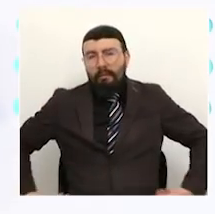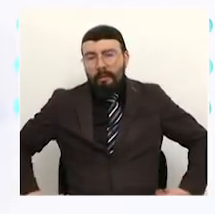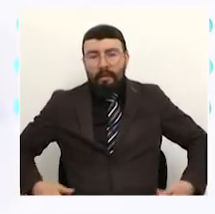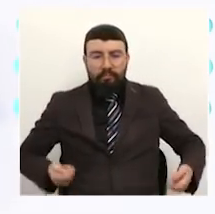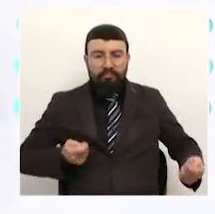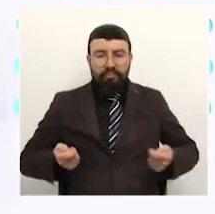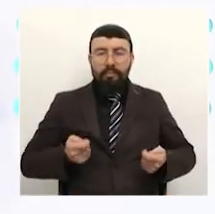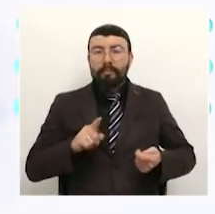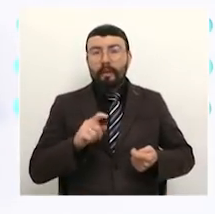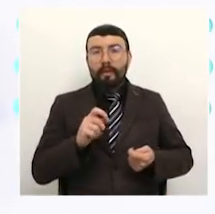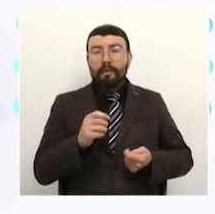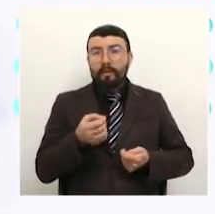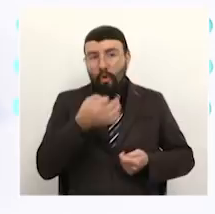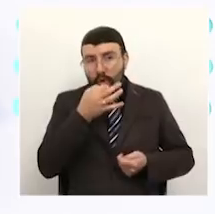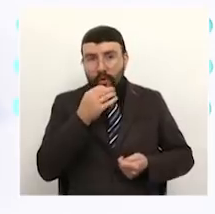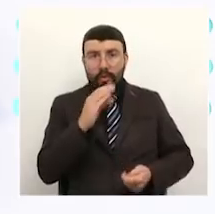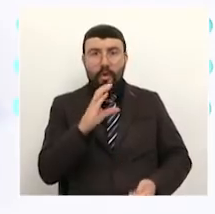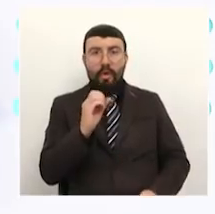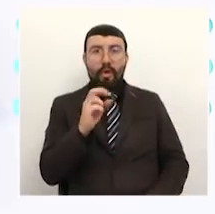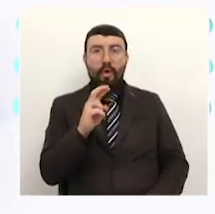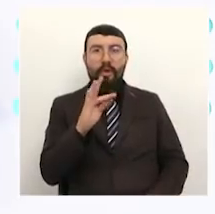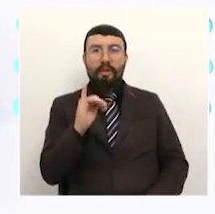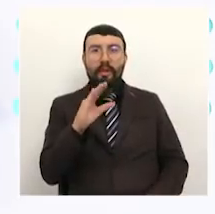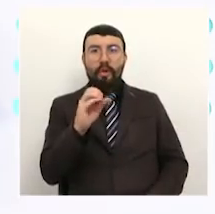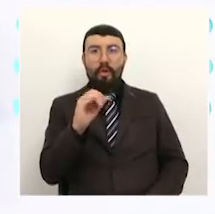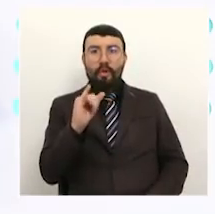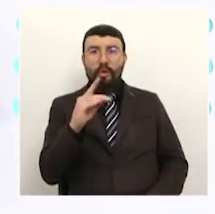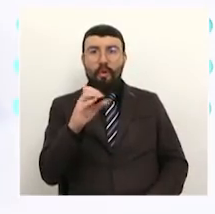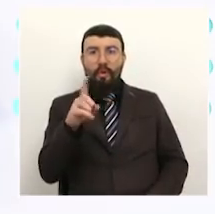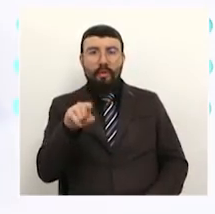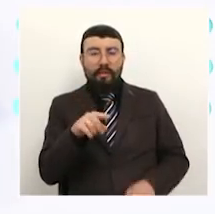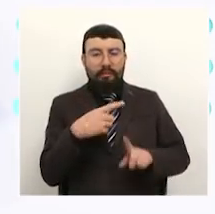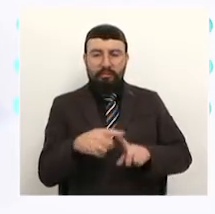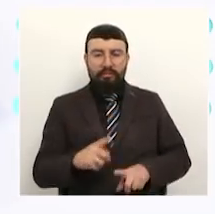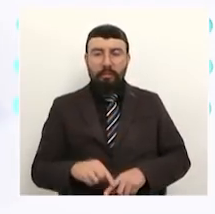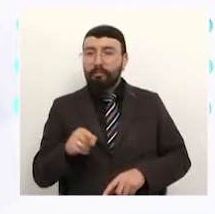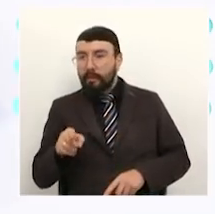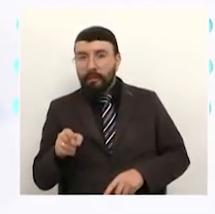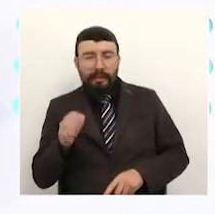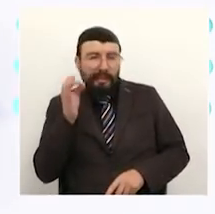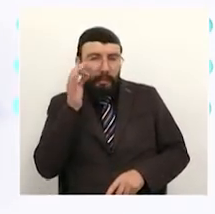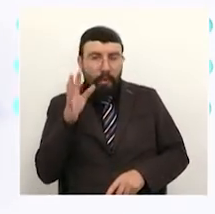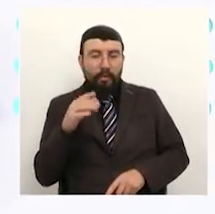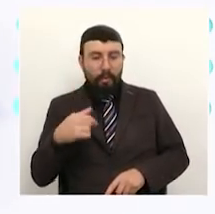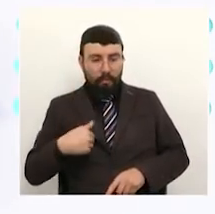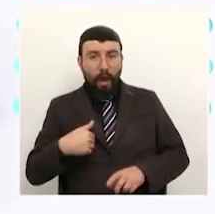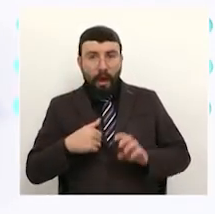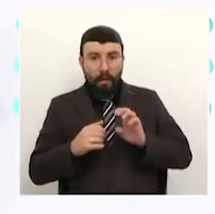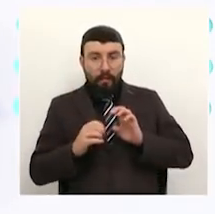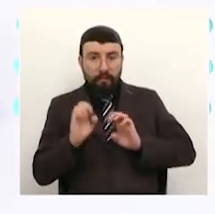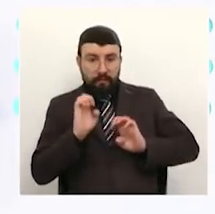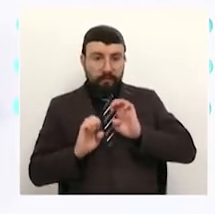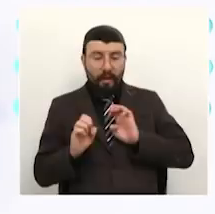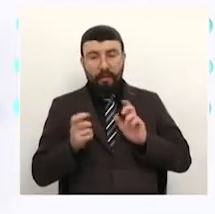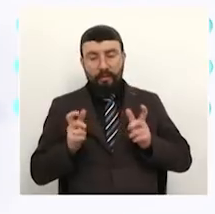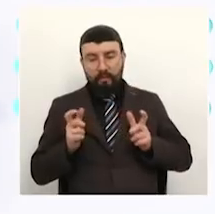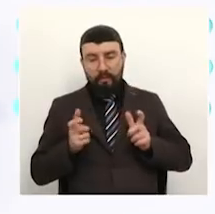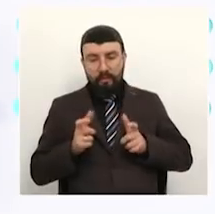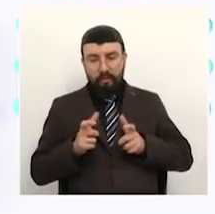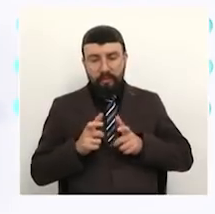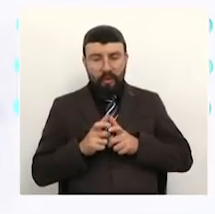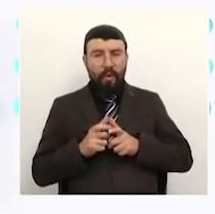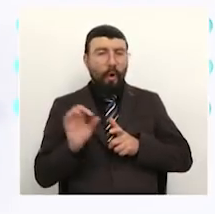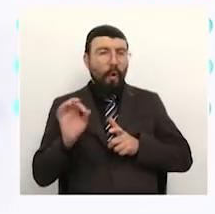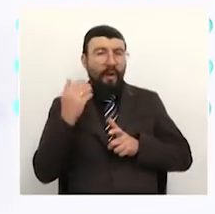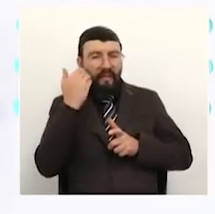corticoides o demás que tengan cualquier enfermedad reumatológica sin manejo pero que produzca disminución de la posibilidad de defensa que tengan una leucemia